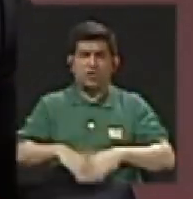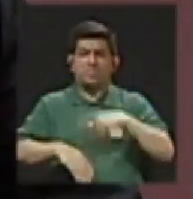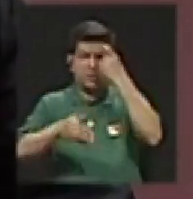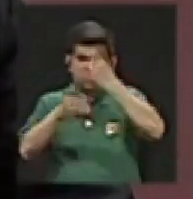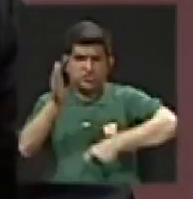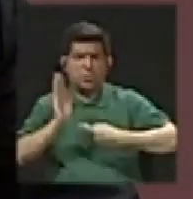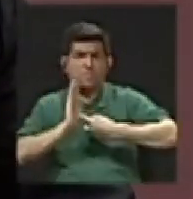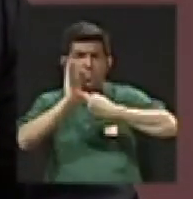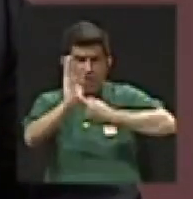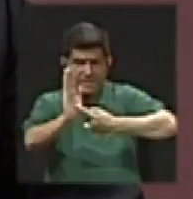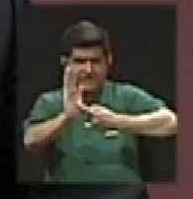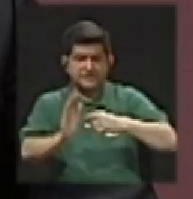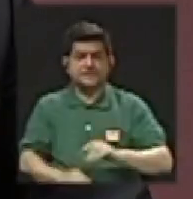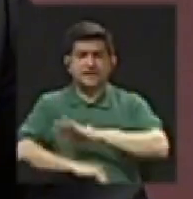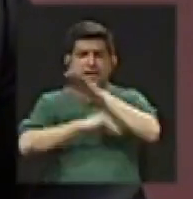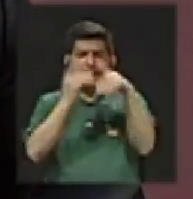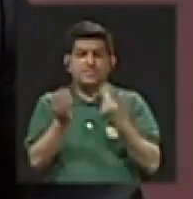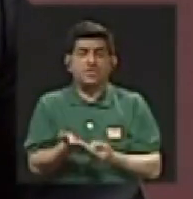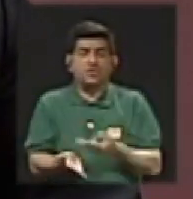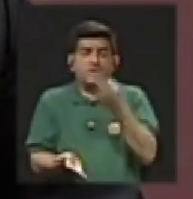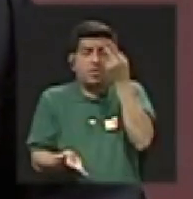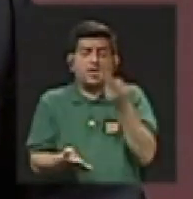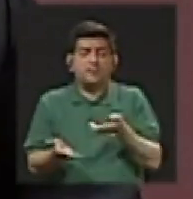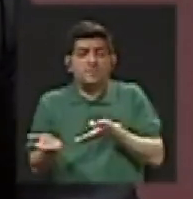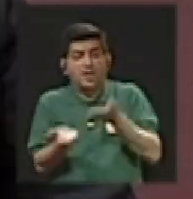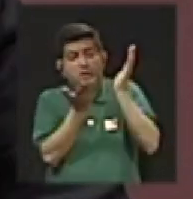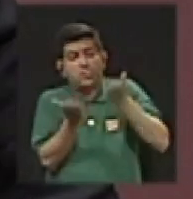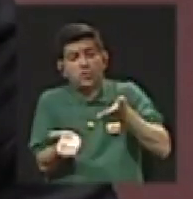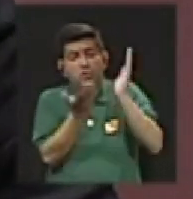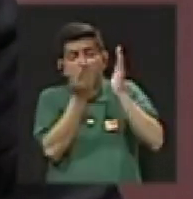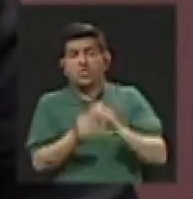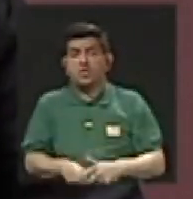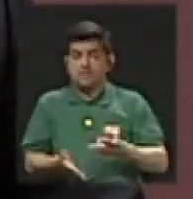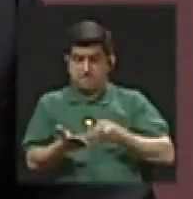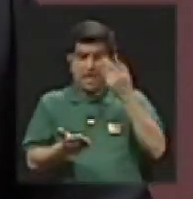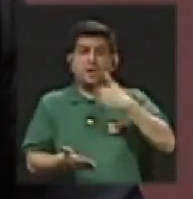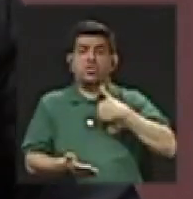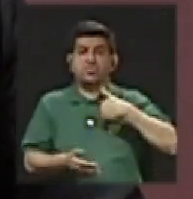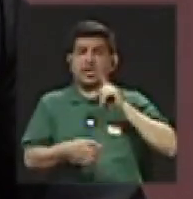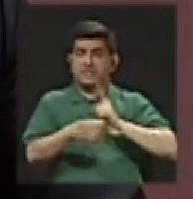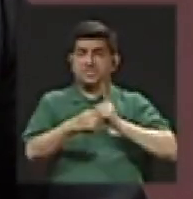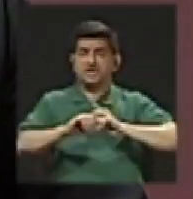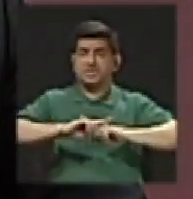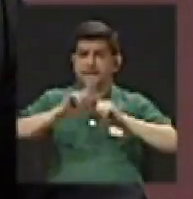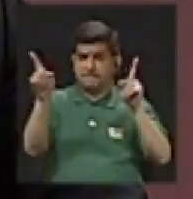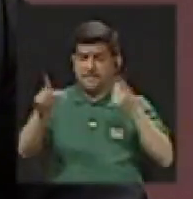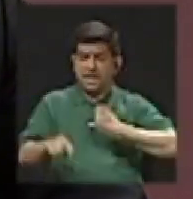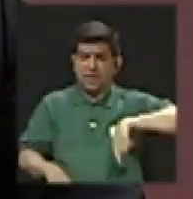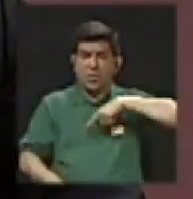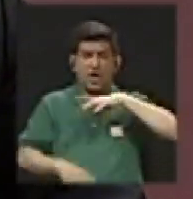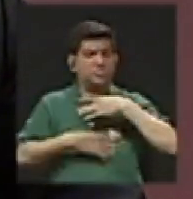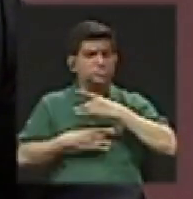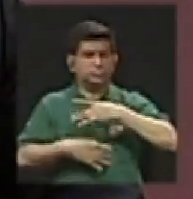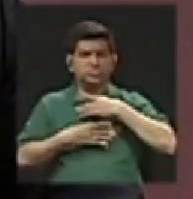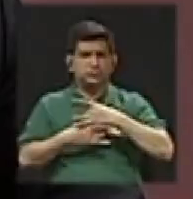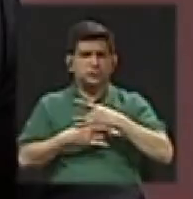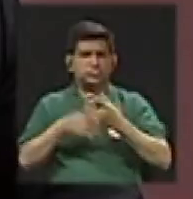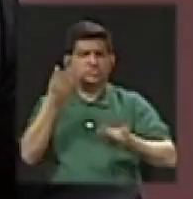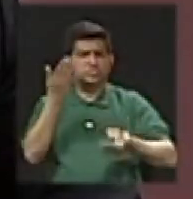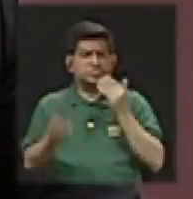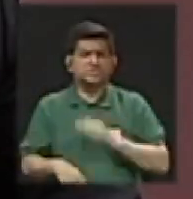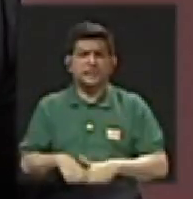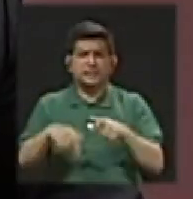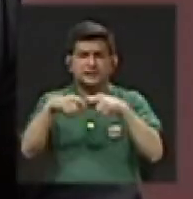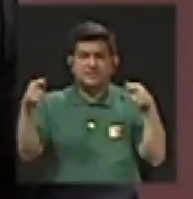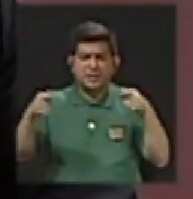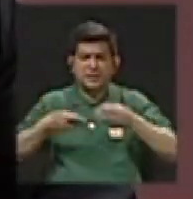muestran que todo ese valor que se está exportando cuenta para China. Pero en realidad lo que nos interesaba a nosotros era más bien medir